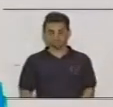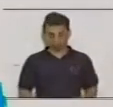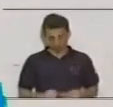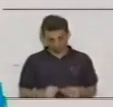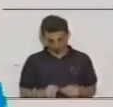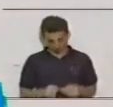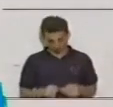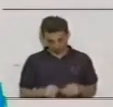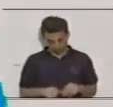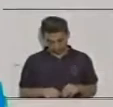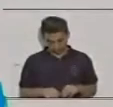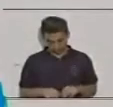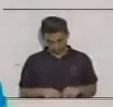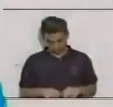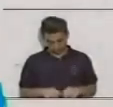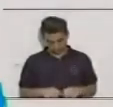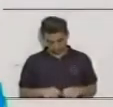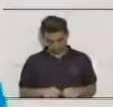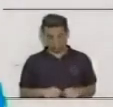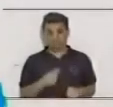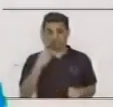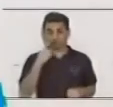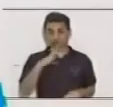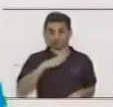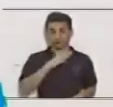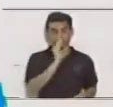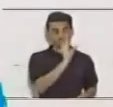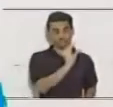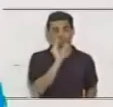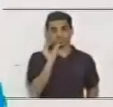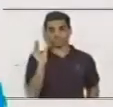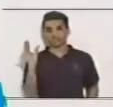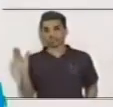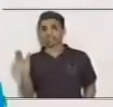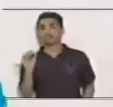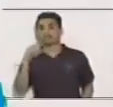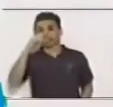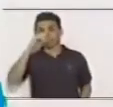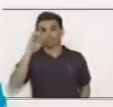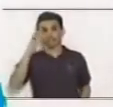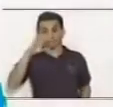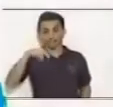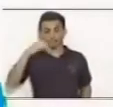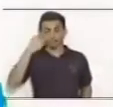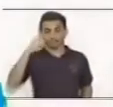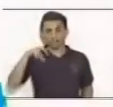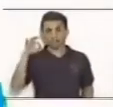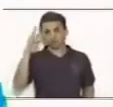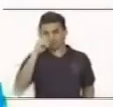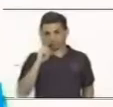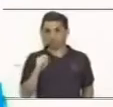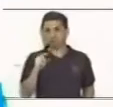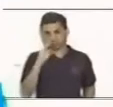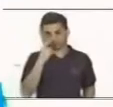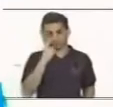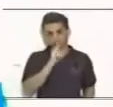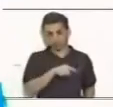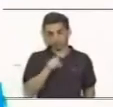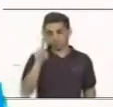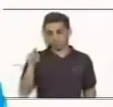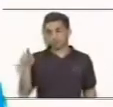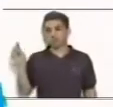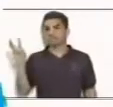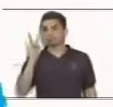¿Sí? Parece trinomio, ¿sí o no? Ayúdenme. Claro que parece trinomio. Revisemos 1,